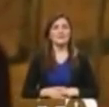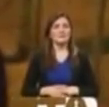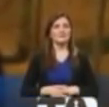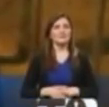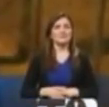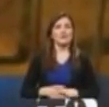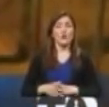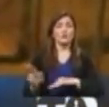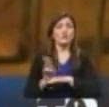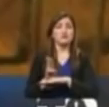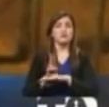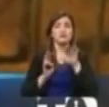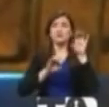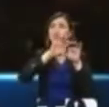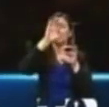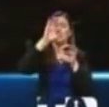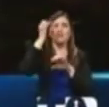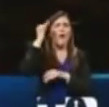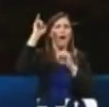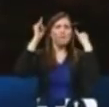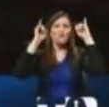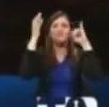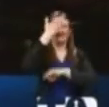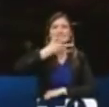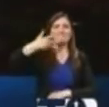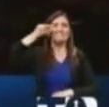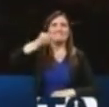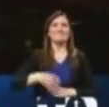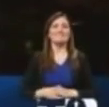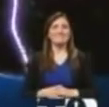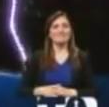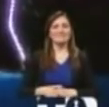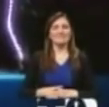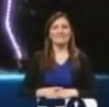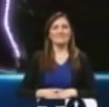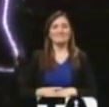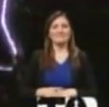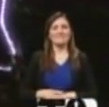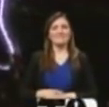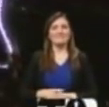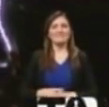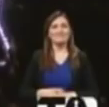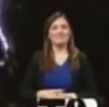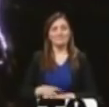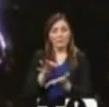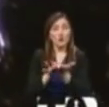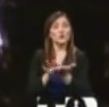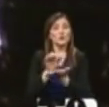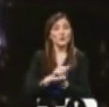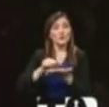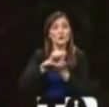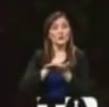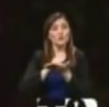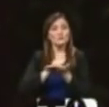utilizado para decorar todo está muy bonito. otro de los cantones azuayos donde